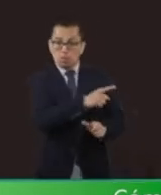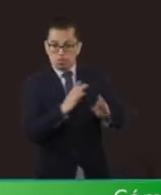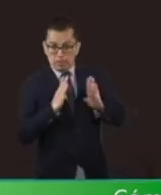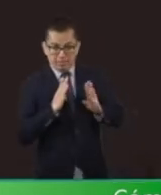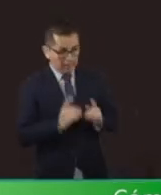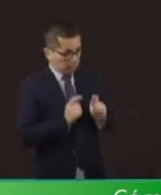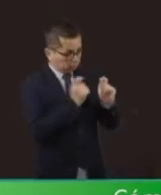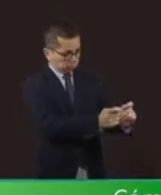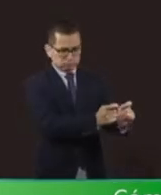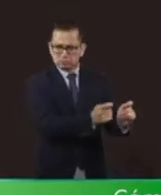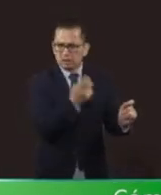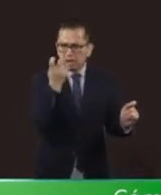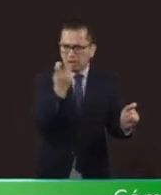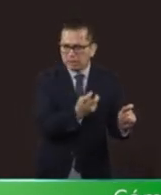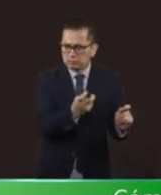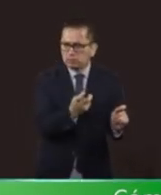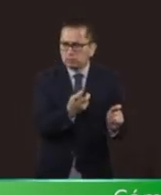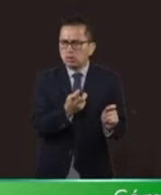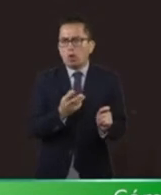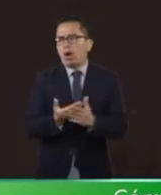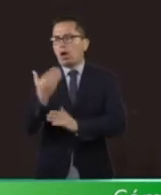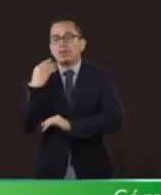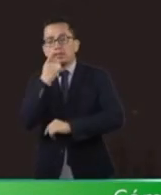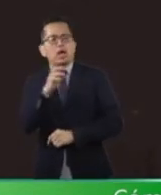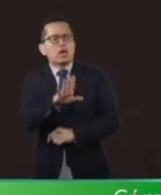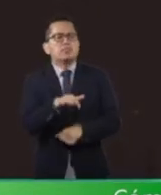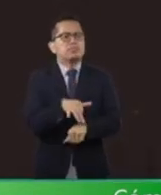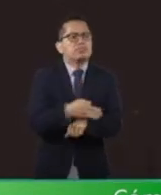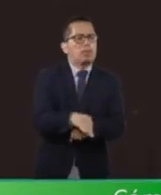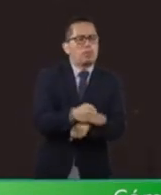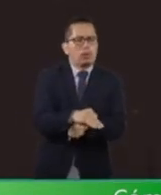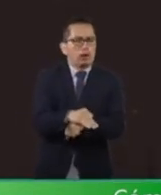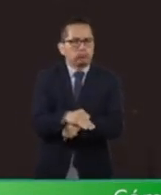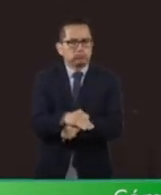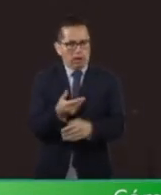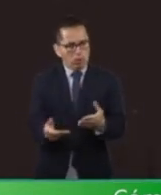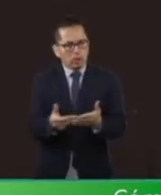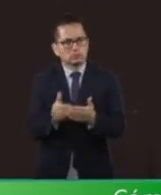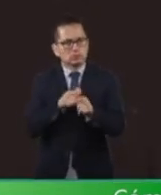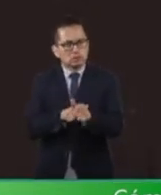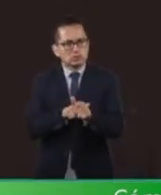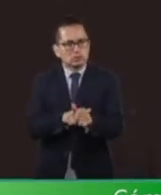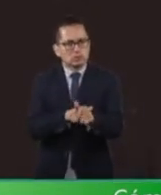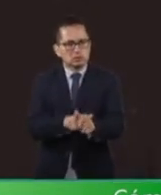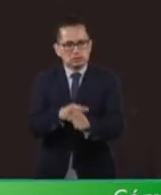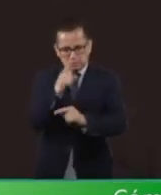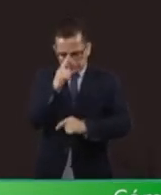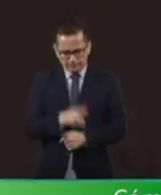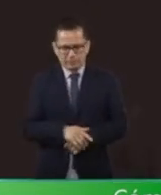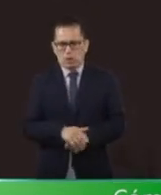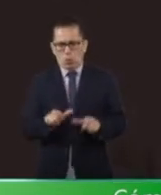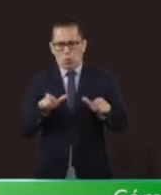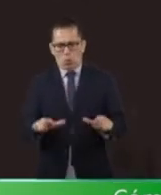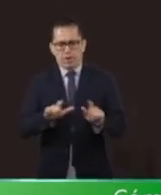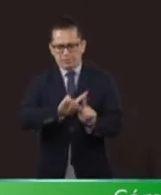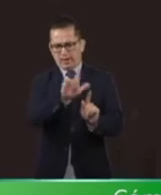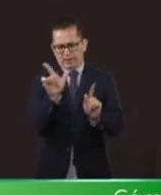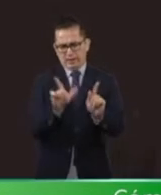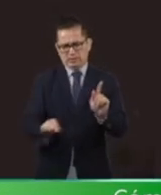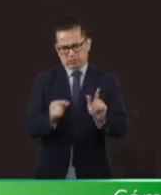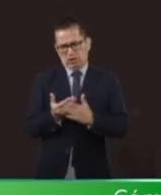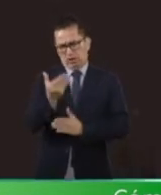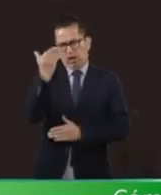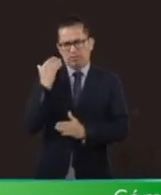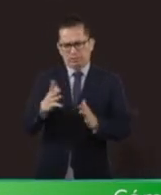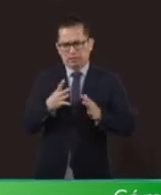ha crecido, hay que decirlo, sin límites. La Guardia Nacional, concebida como una institución